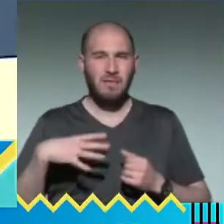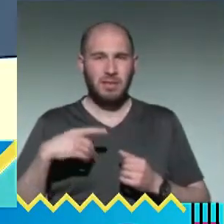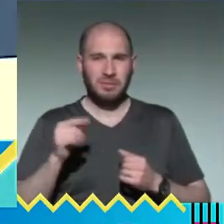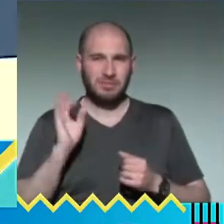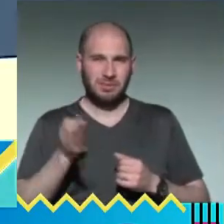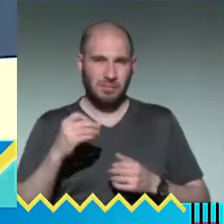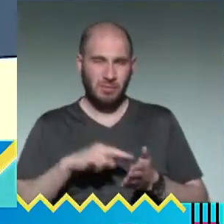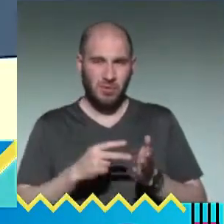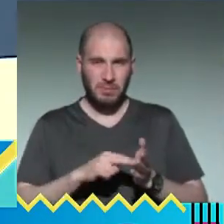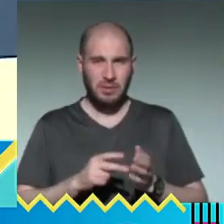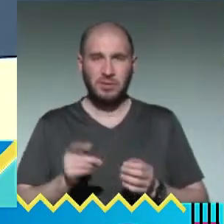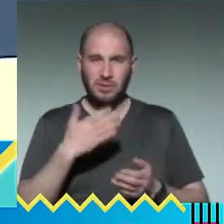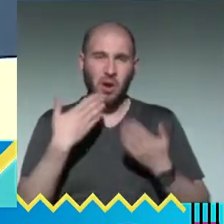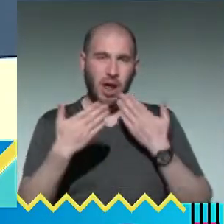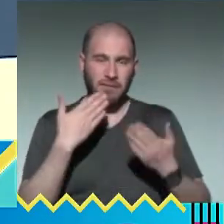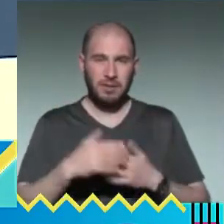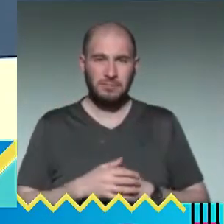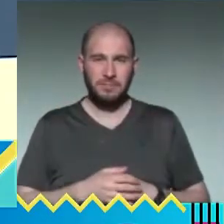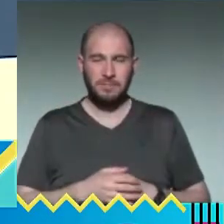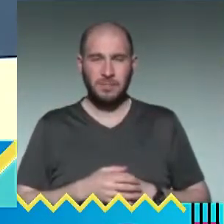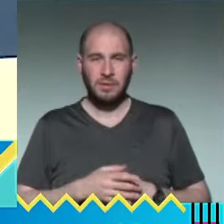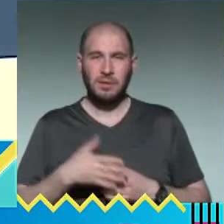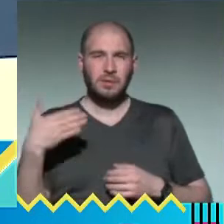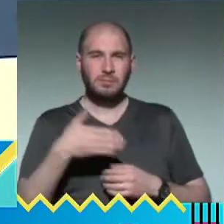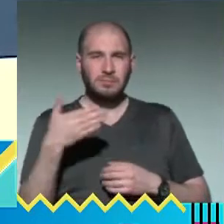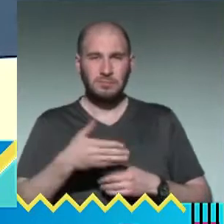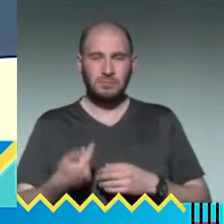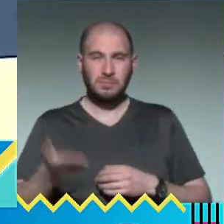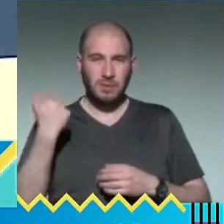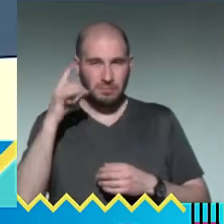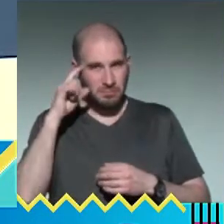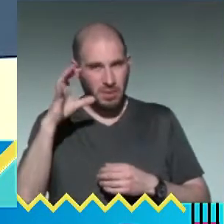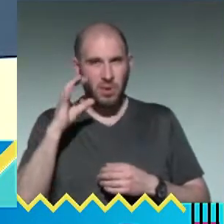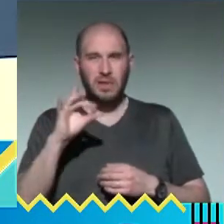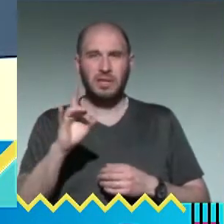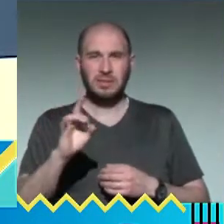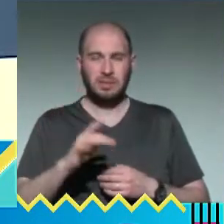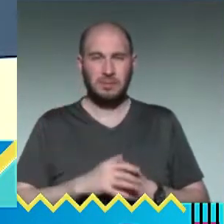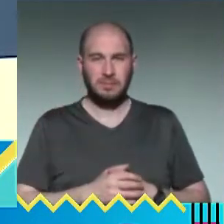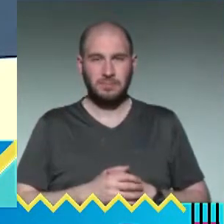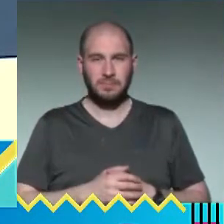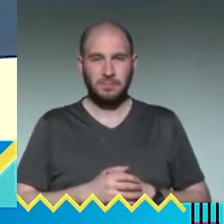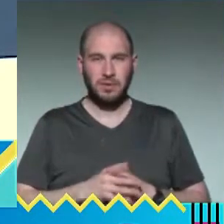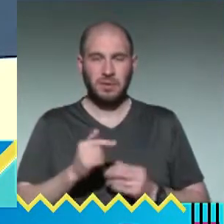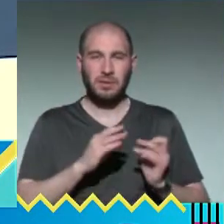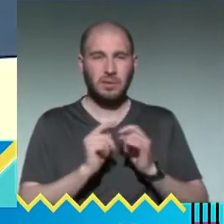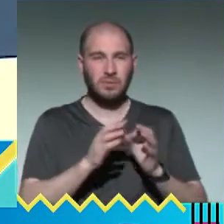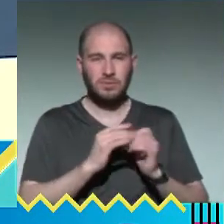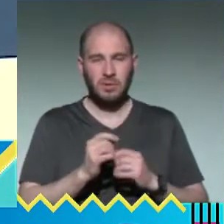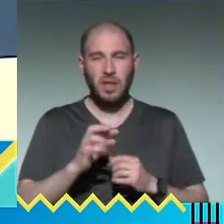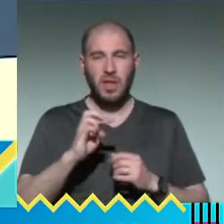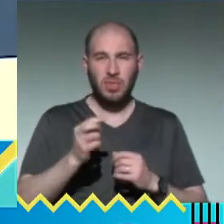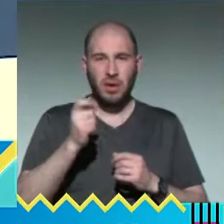venía. Lo veníamos charlando en las participaciones anteriores, me acuerdo en diciembre, que estábamos discutiendo si el dólar iba